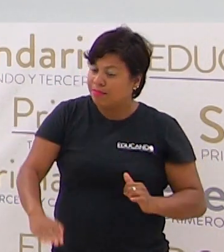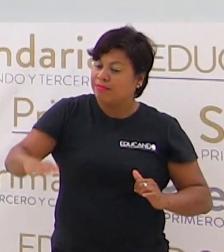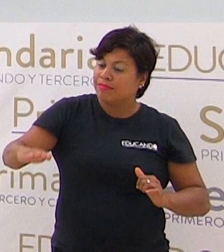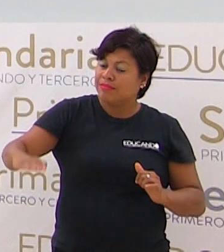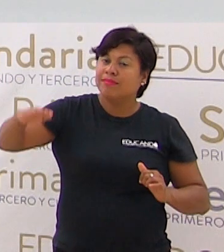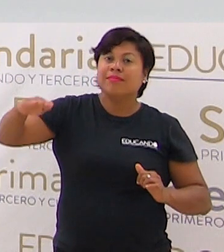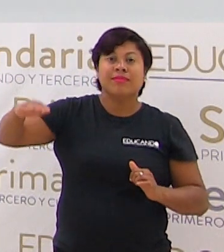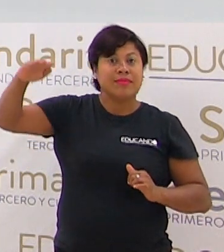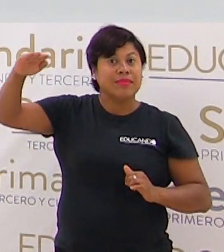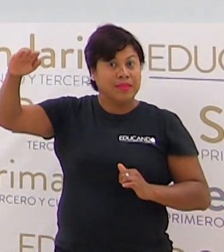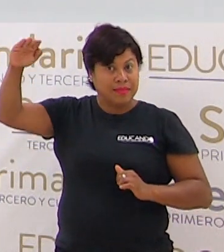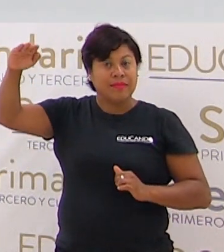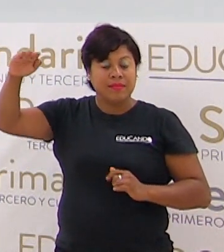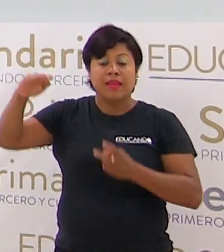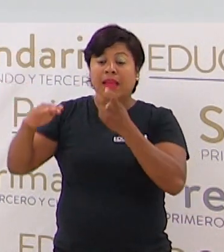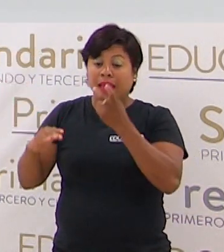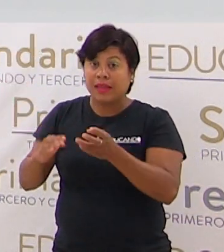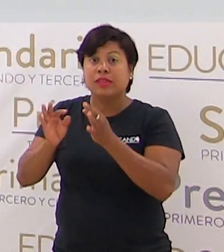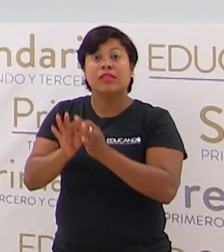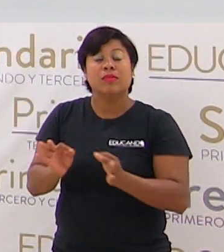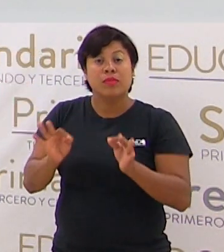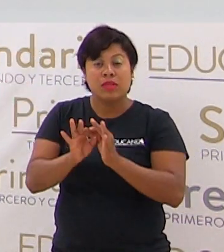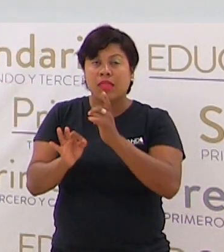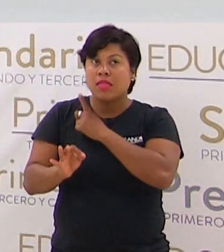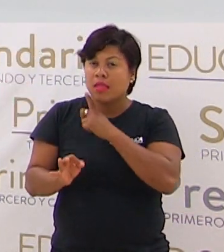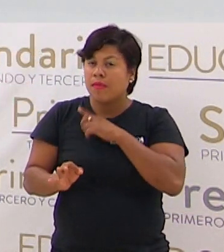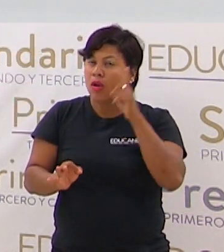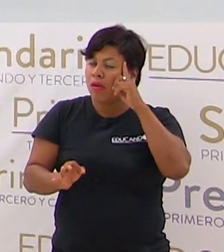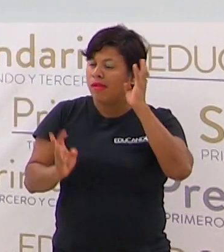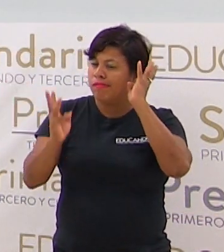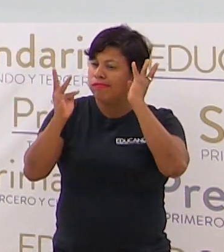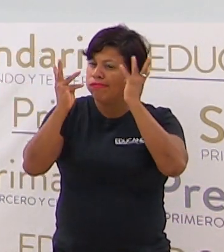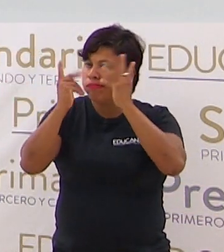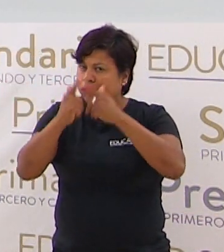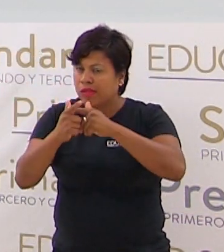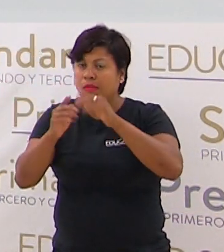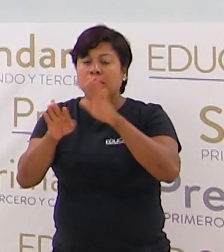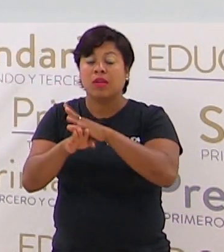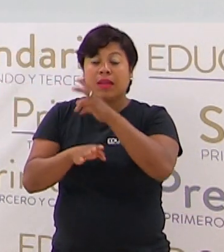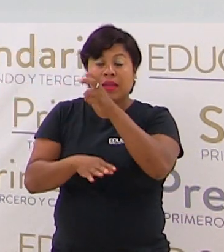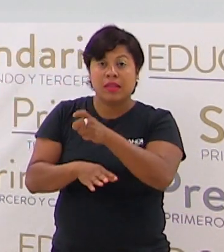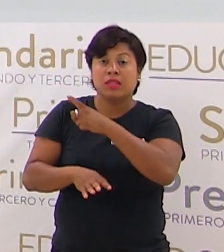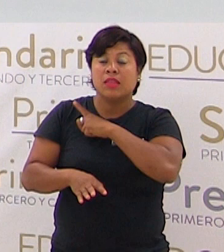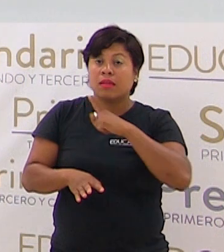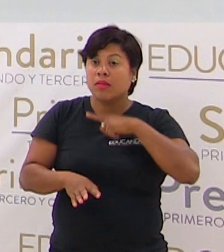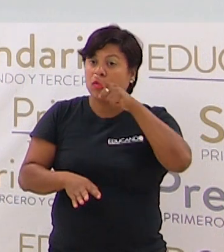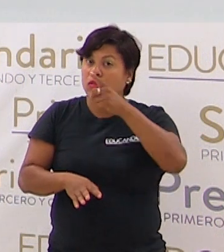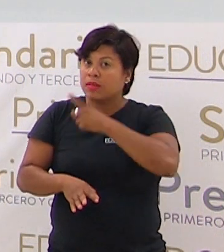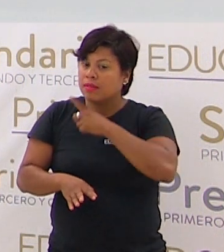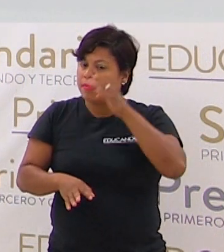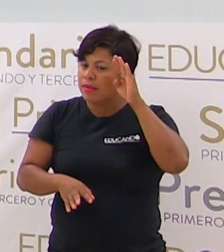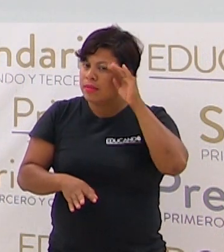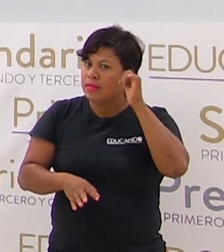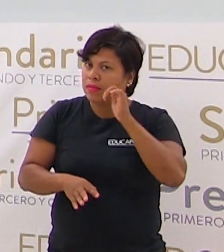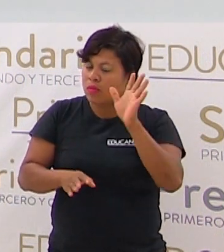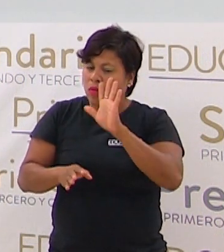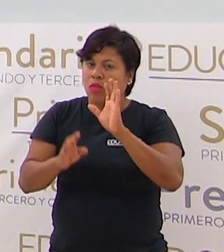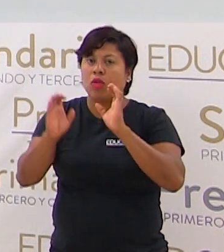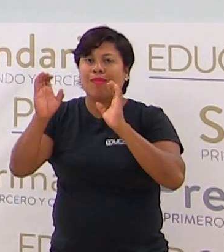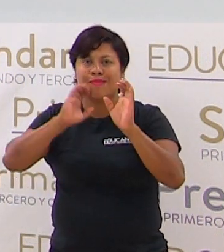¿bien? Y esto es importante que tú lo vayas hilando porque son conocimientos que tú debes de tener al momento